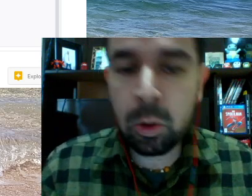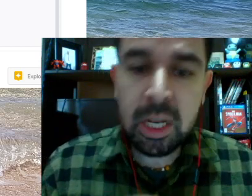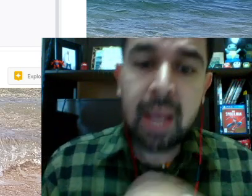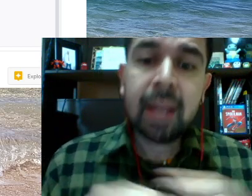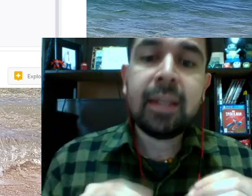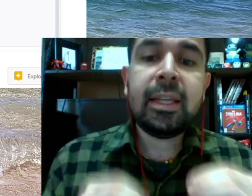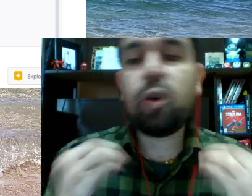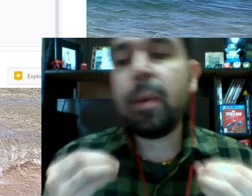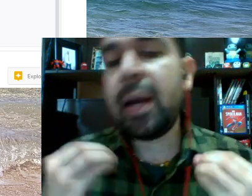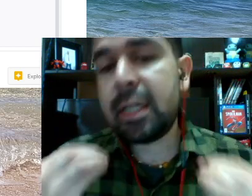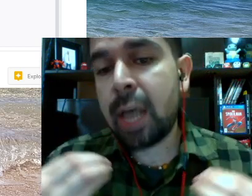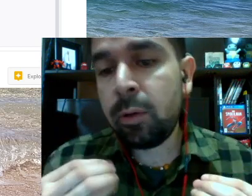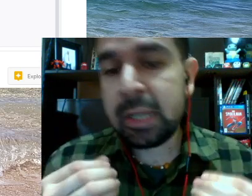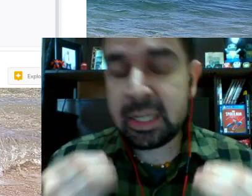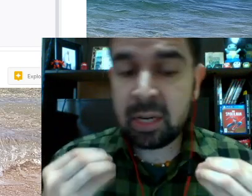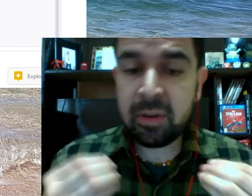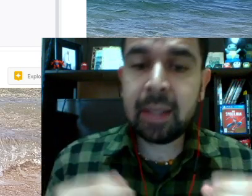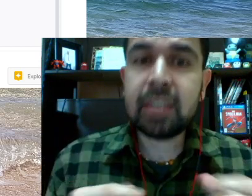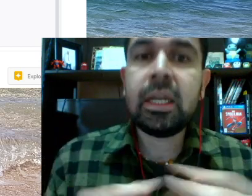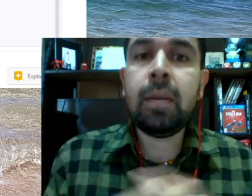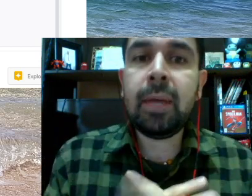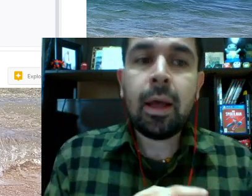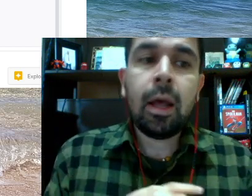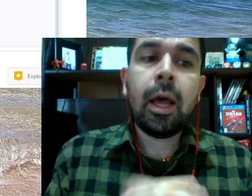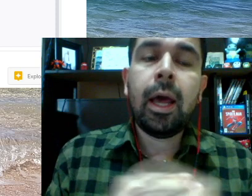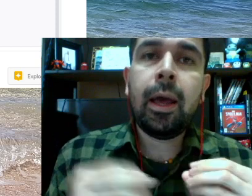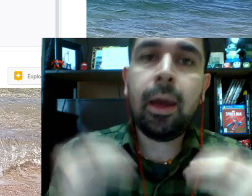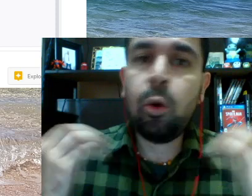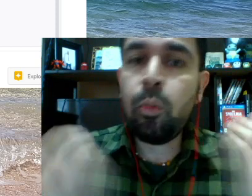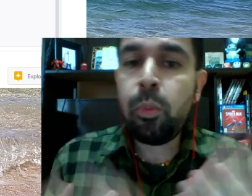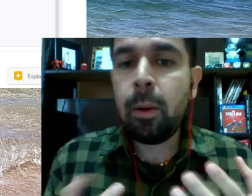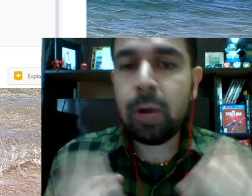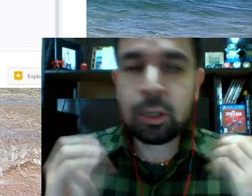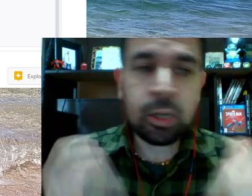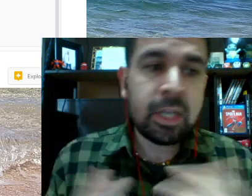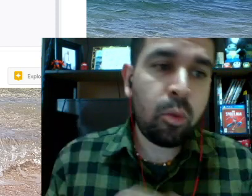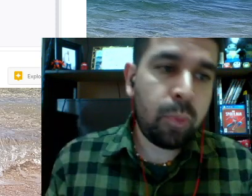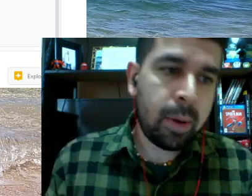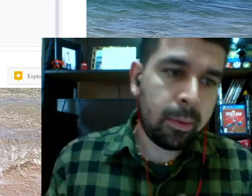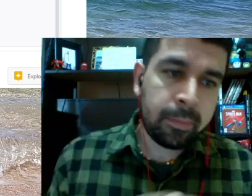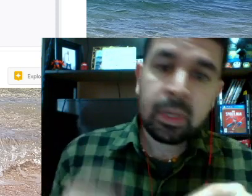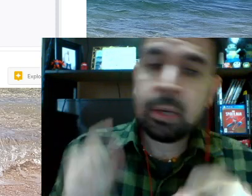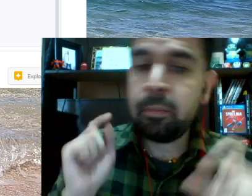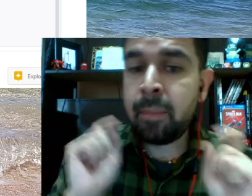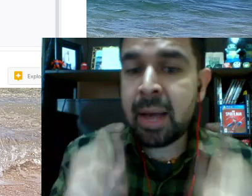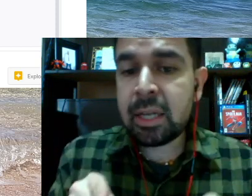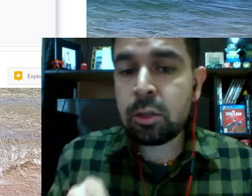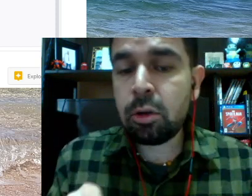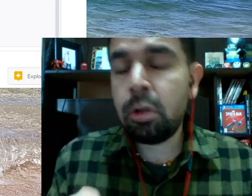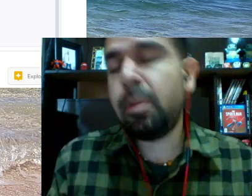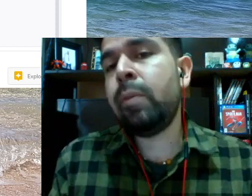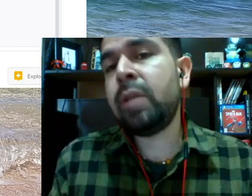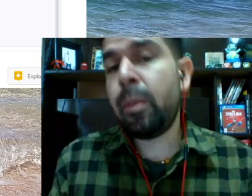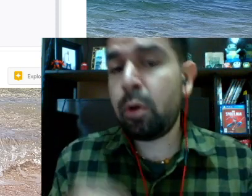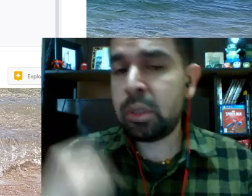clouds discriminadas aunque significa describir a un pueblo las cosas que hay en un pueblo más de esto